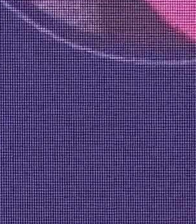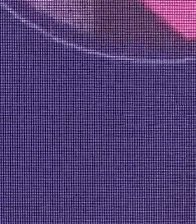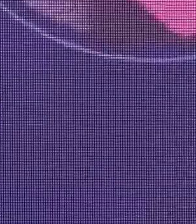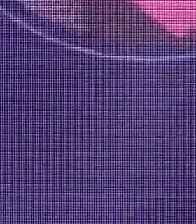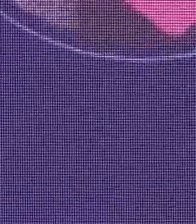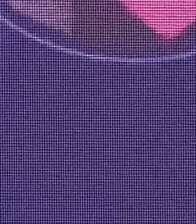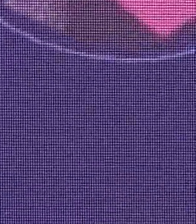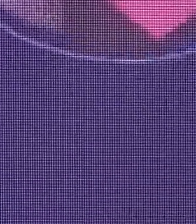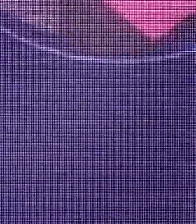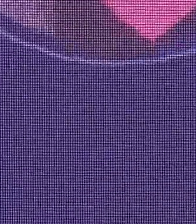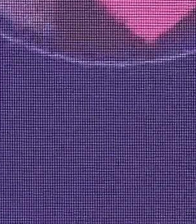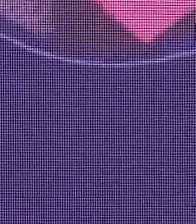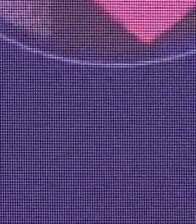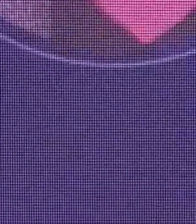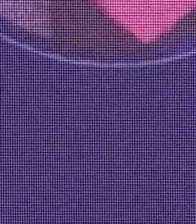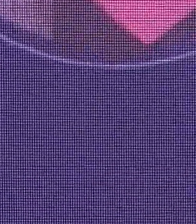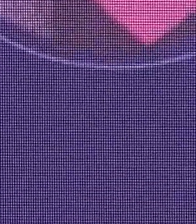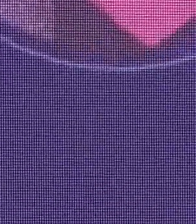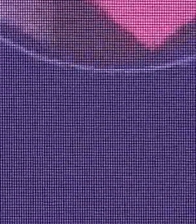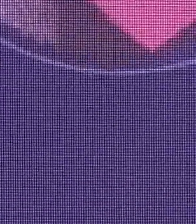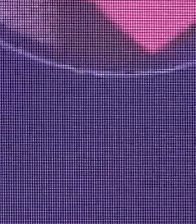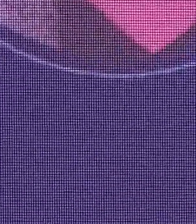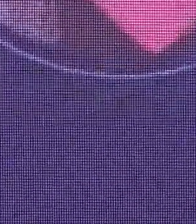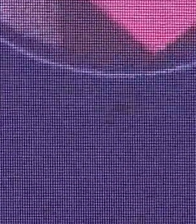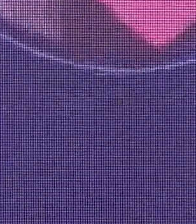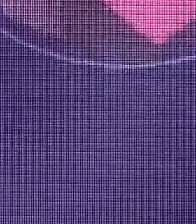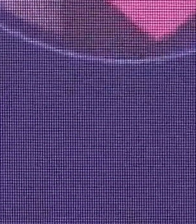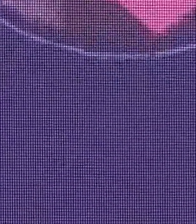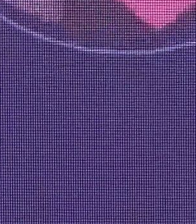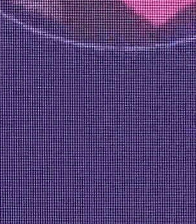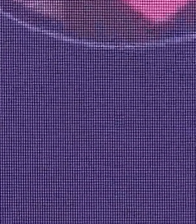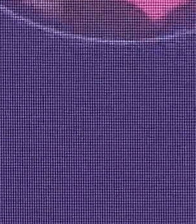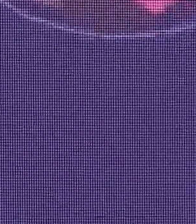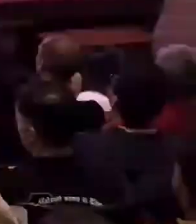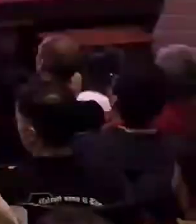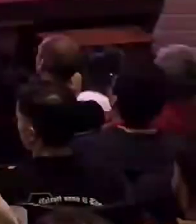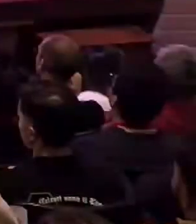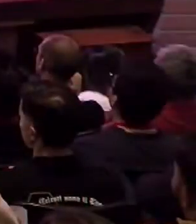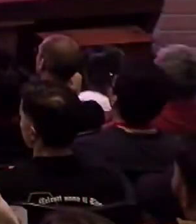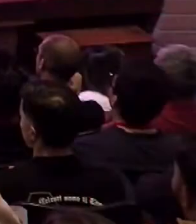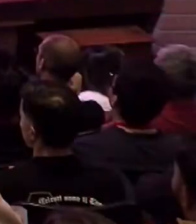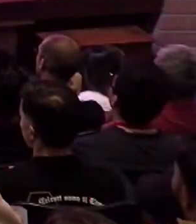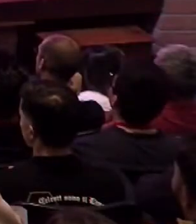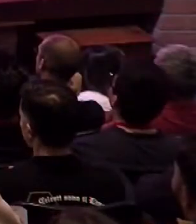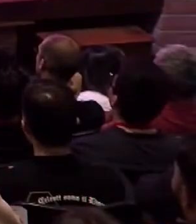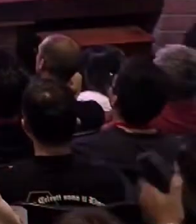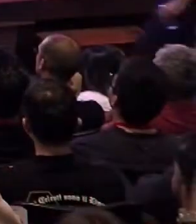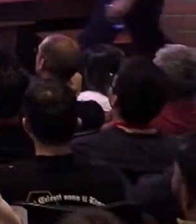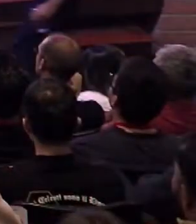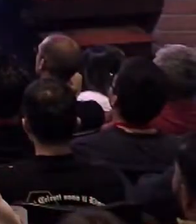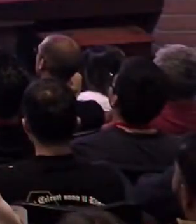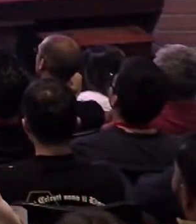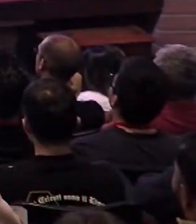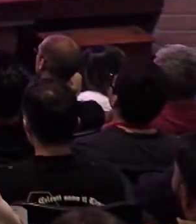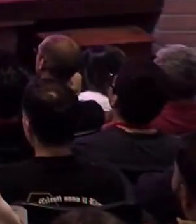Google Cloud para acelerarlo de una forma eficiente y económica. Si quieres podemos hablar un poco más de eso después. ¿Me